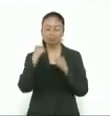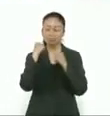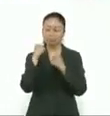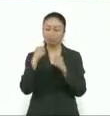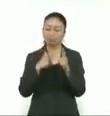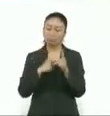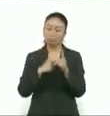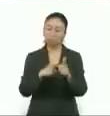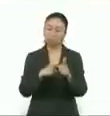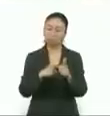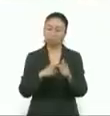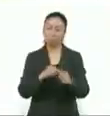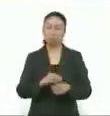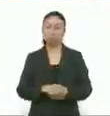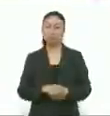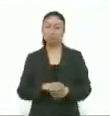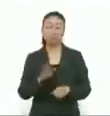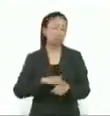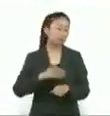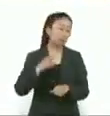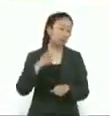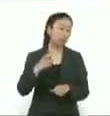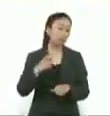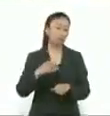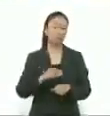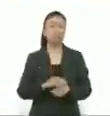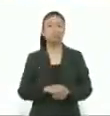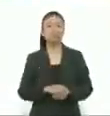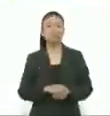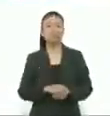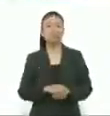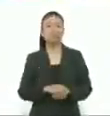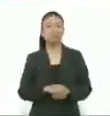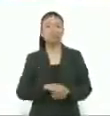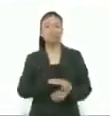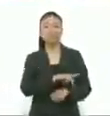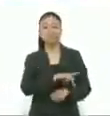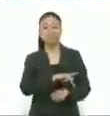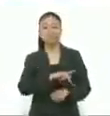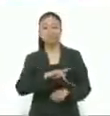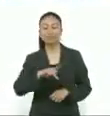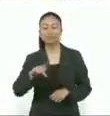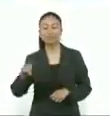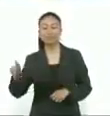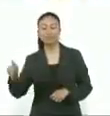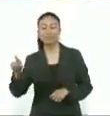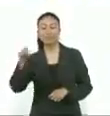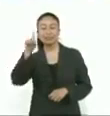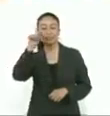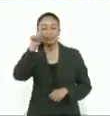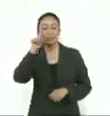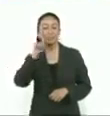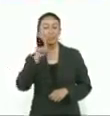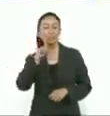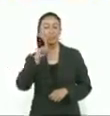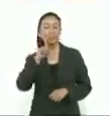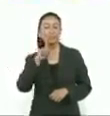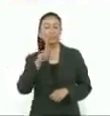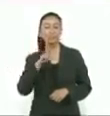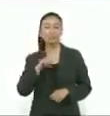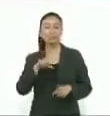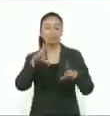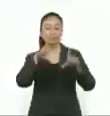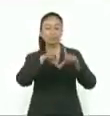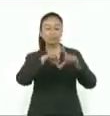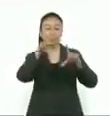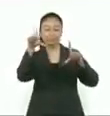luchando. Por ello, a todas las mujeres que formaron esta patria,